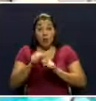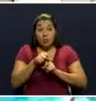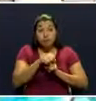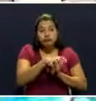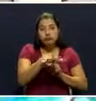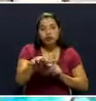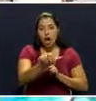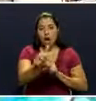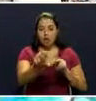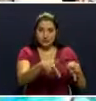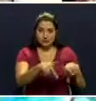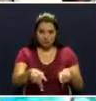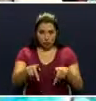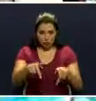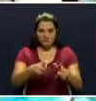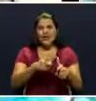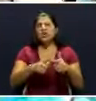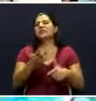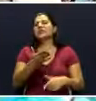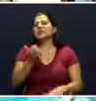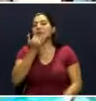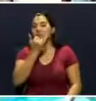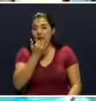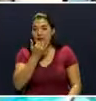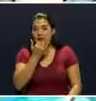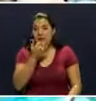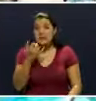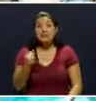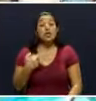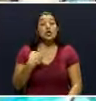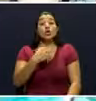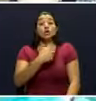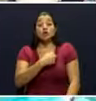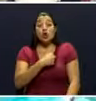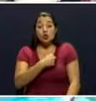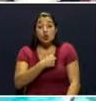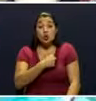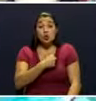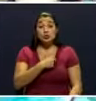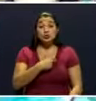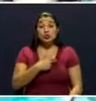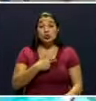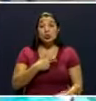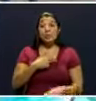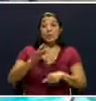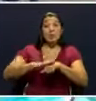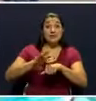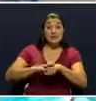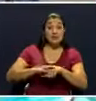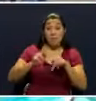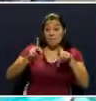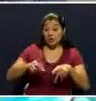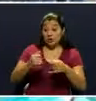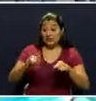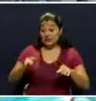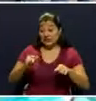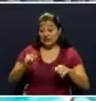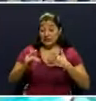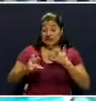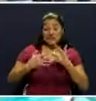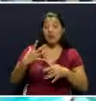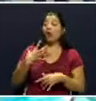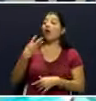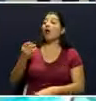la enfermedad. Entonces, ¿qué pasa? Que si nosotros dejamos que los que no tienen síntomas salgan a la calle y siguen transmitiendo